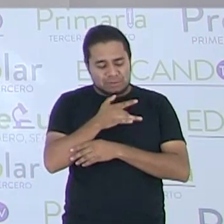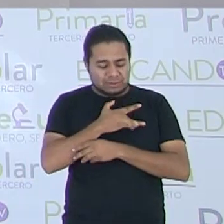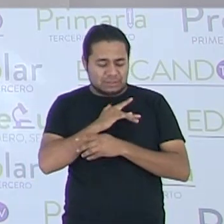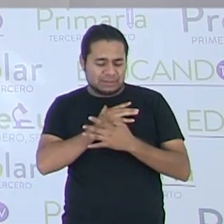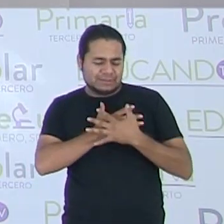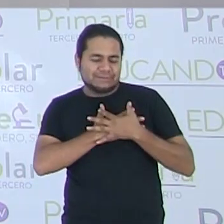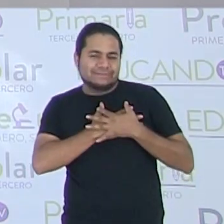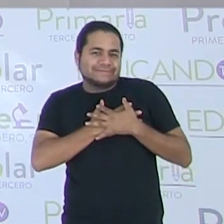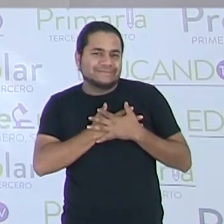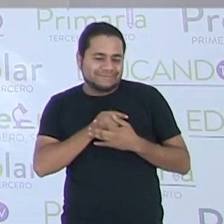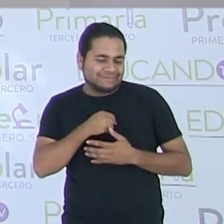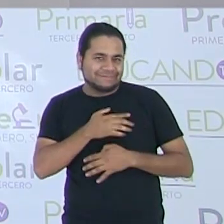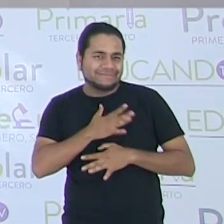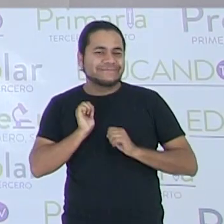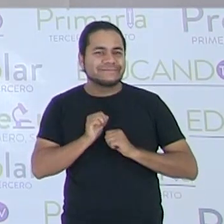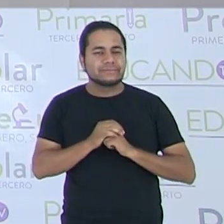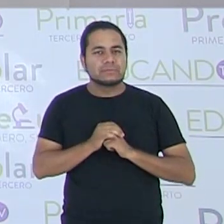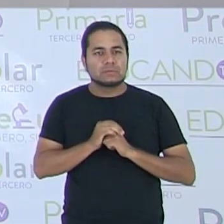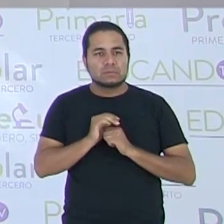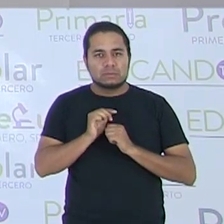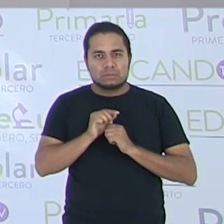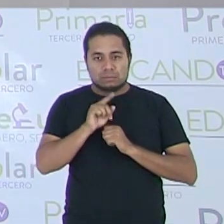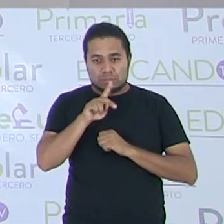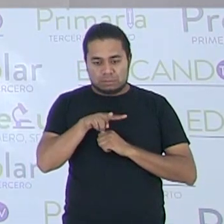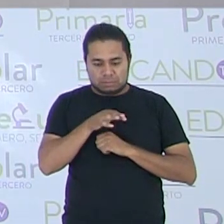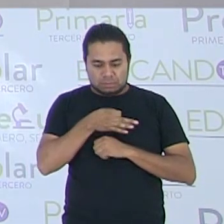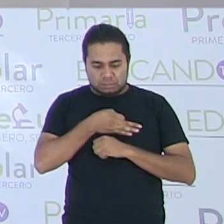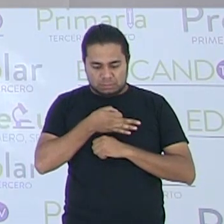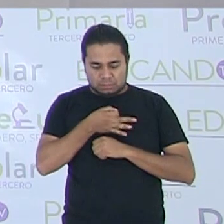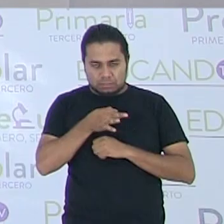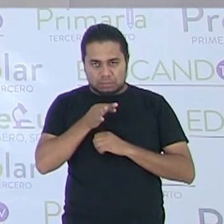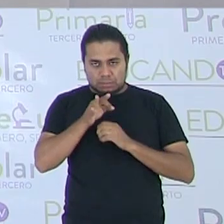corazón. Fue creciendo,